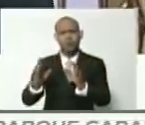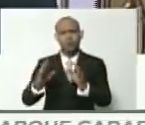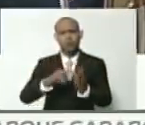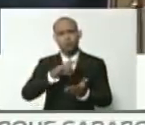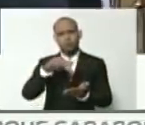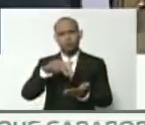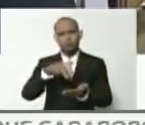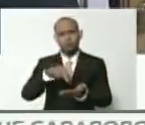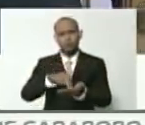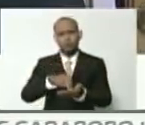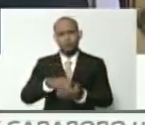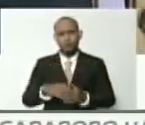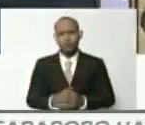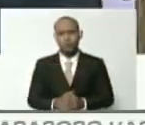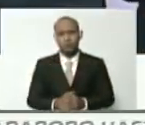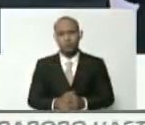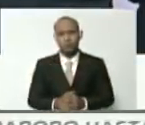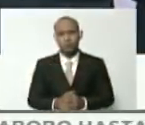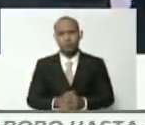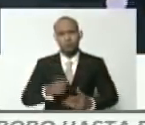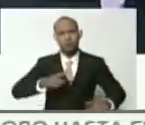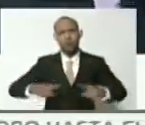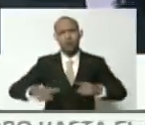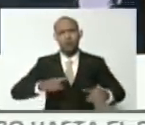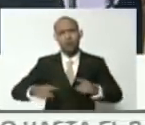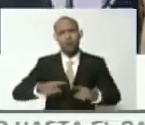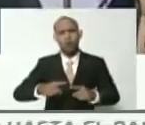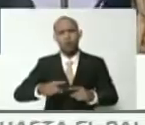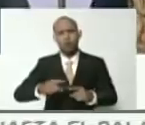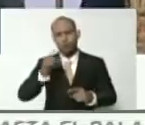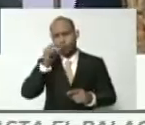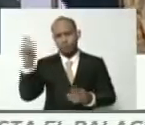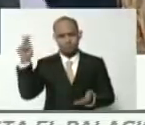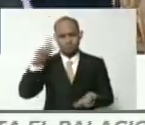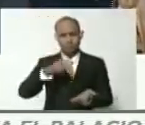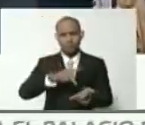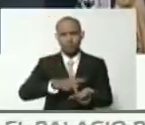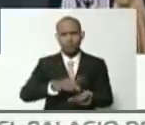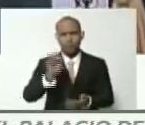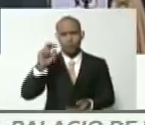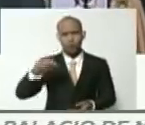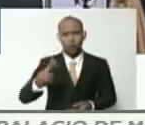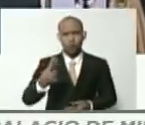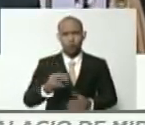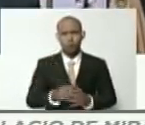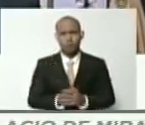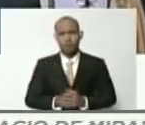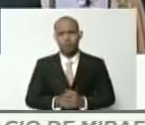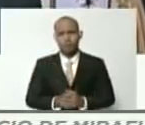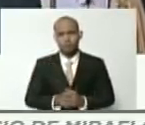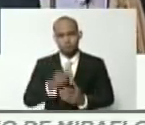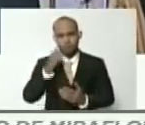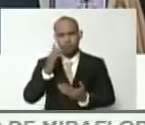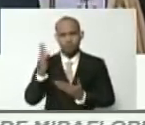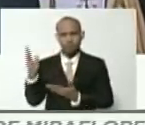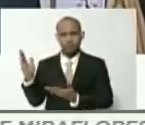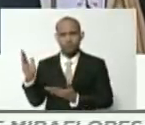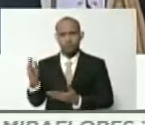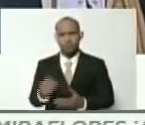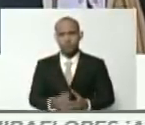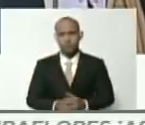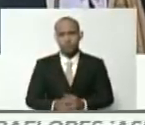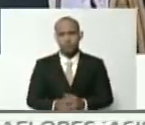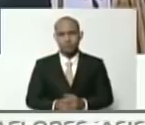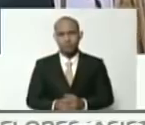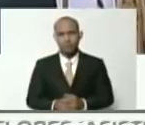Unidas, específicamente con el coordinador residente de la Organización de las Naciones Unidas, el excelentísimo señor Peter Groman.